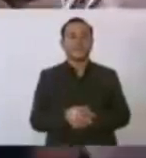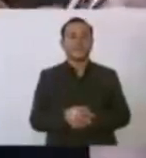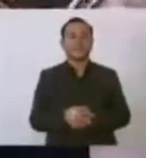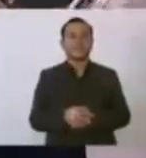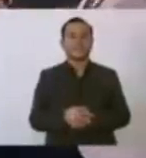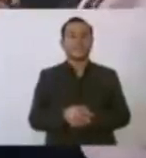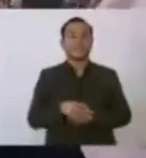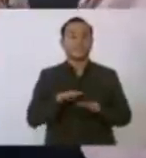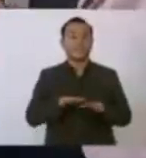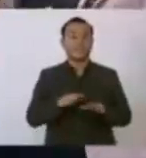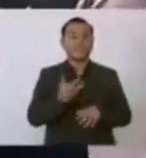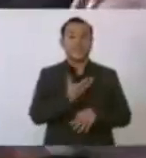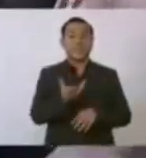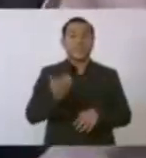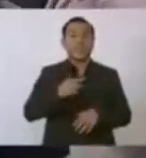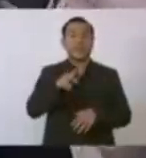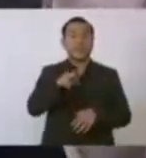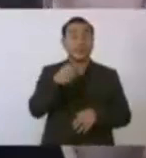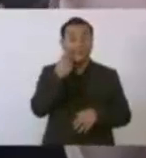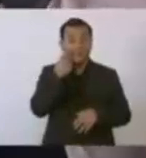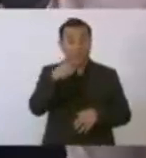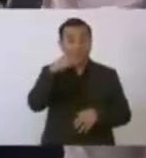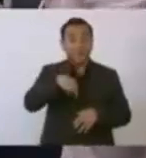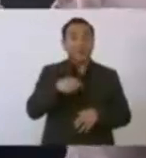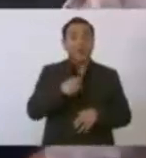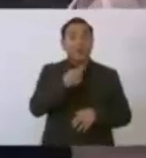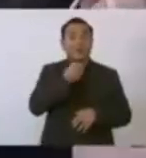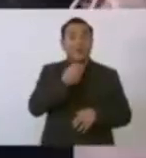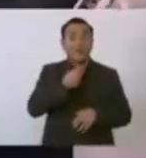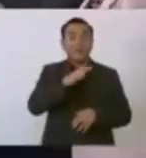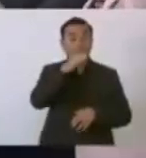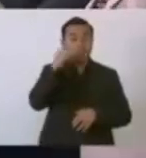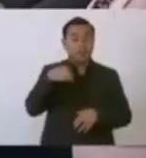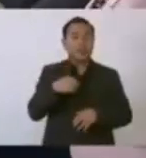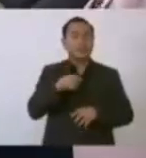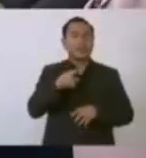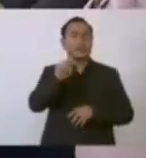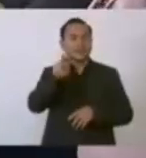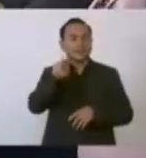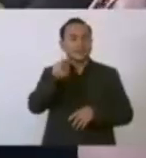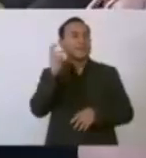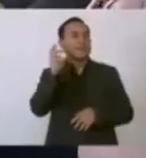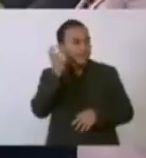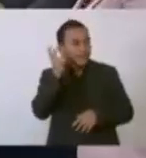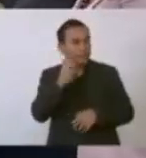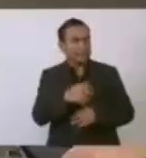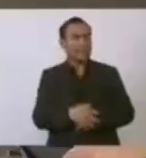Bueno, muchas gracias a los amigos que nos ven a través de esta cadena nacional de radio y televisión,